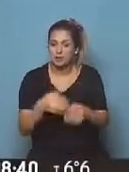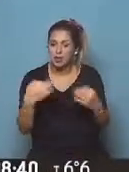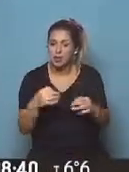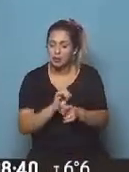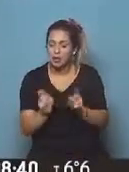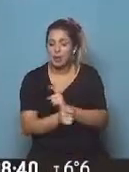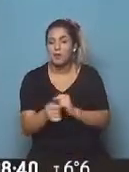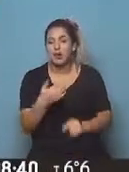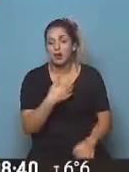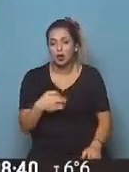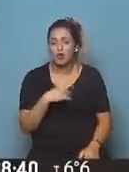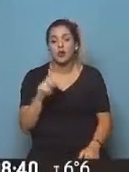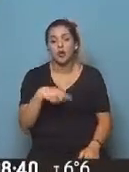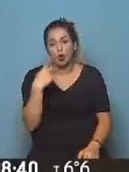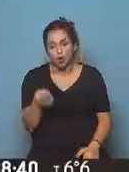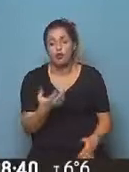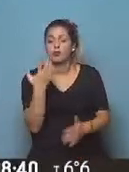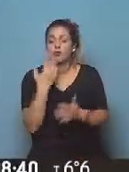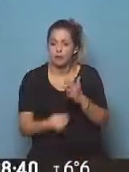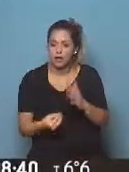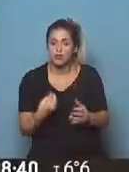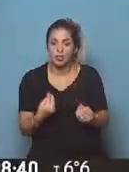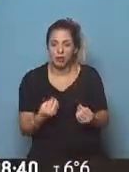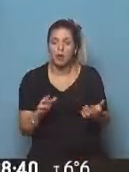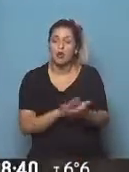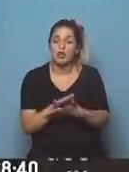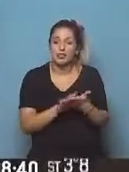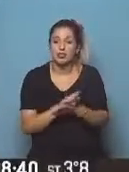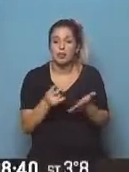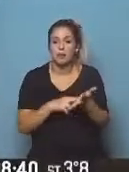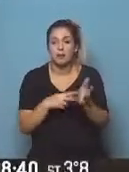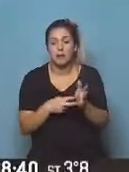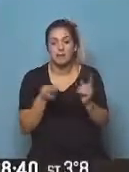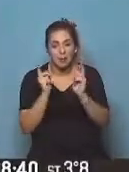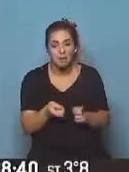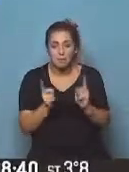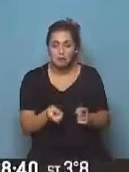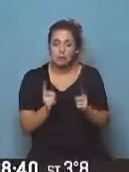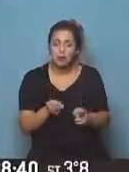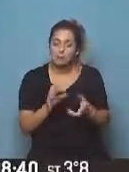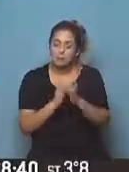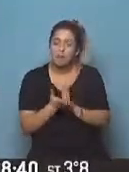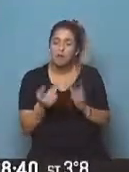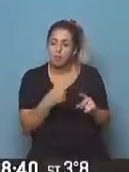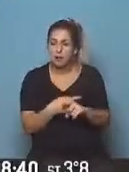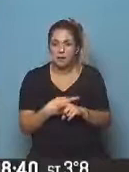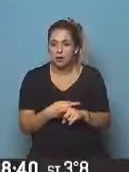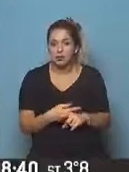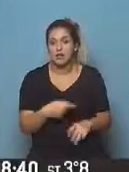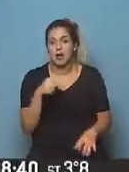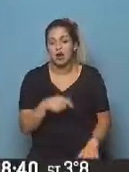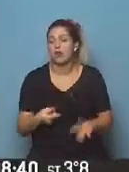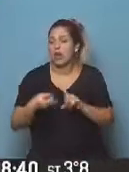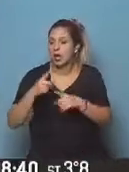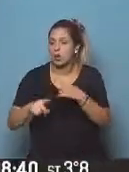marco del gobierno cometió otro error más que es tratar de resolver el problema con la misma política que venía aplicando reforzada ahora con el acuerdo